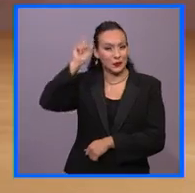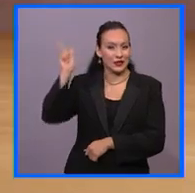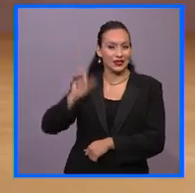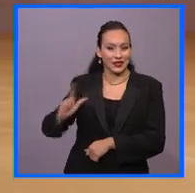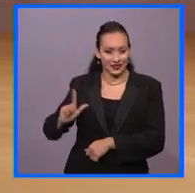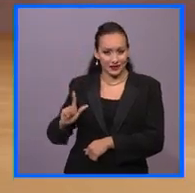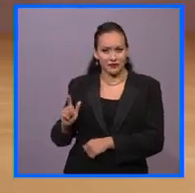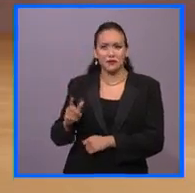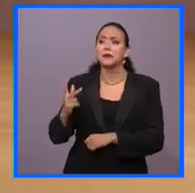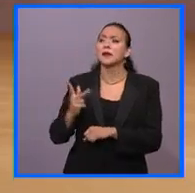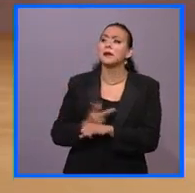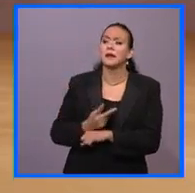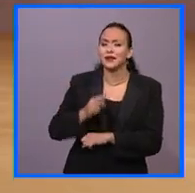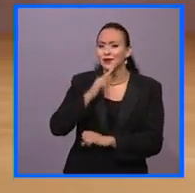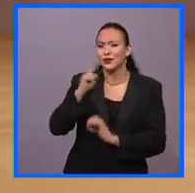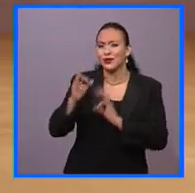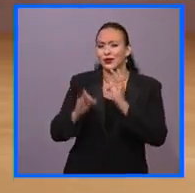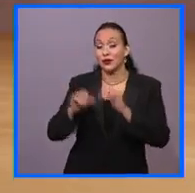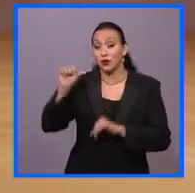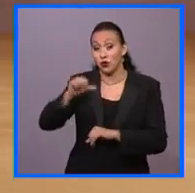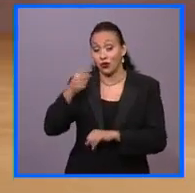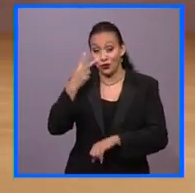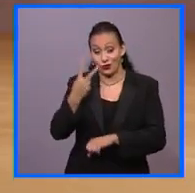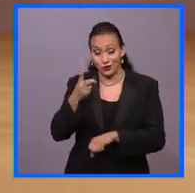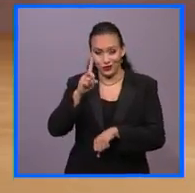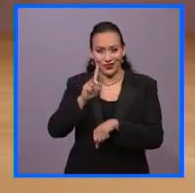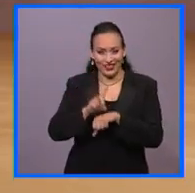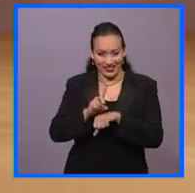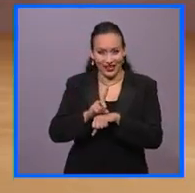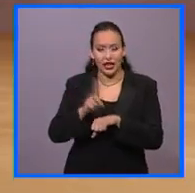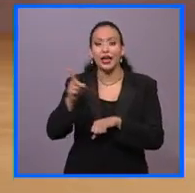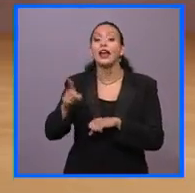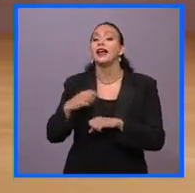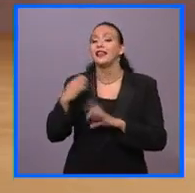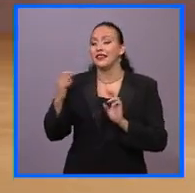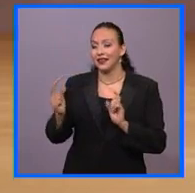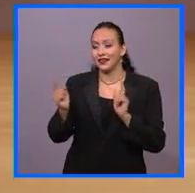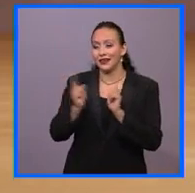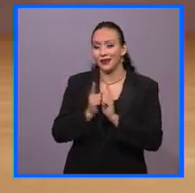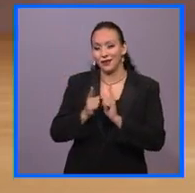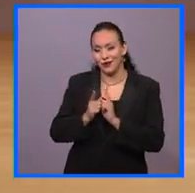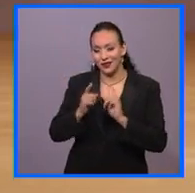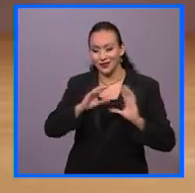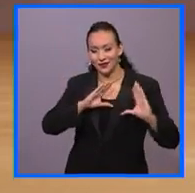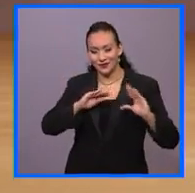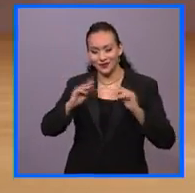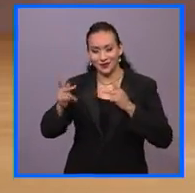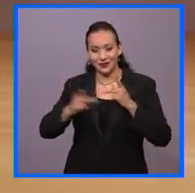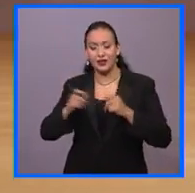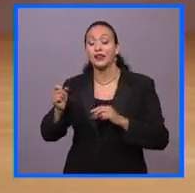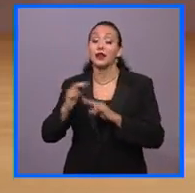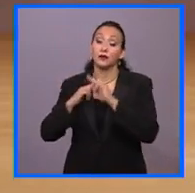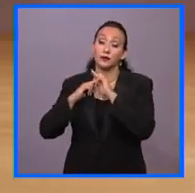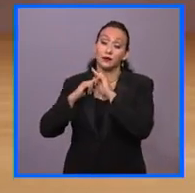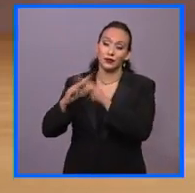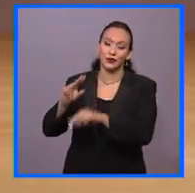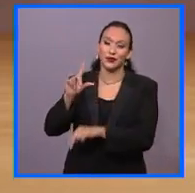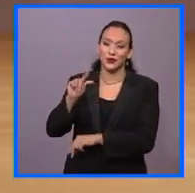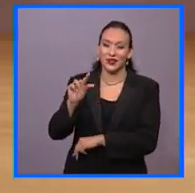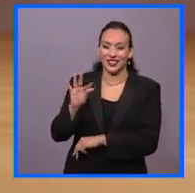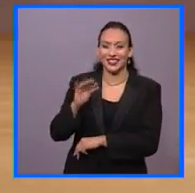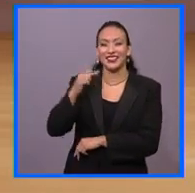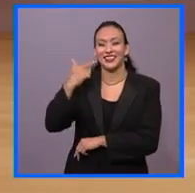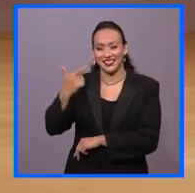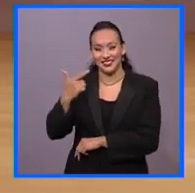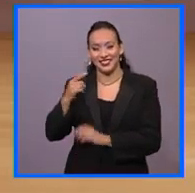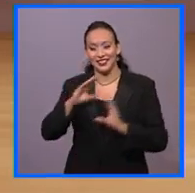Sánchez, quien se encuentra en el segundo día del encuentro académico que se realiza en el marco de los 47 años de la Escuela Federal de